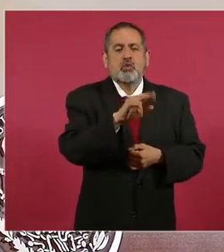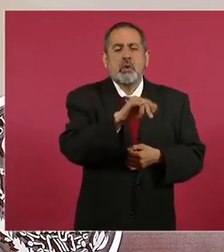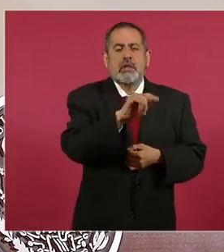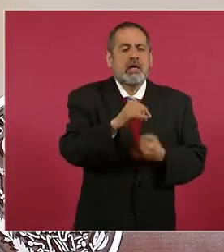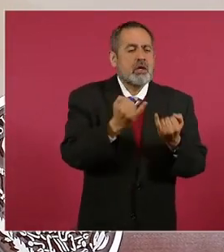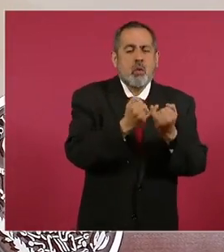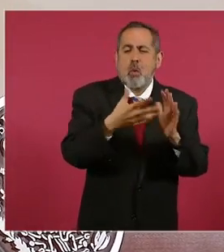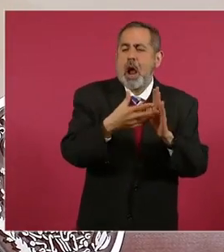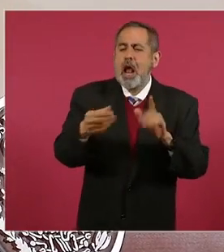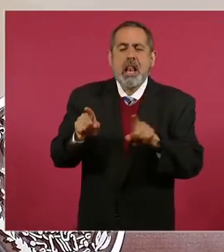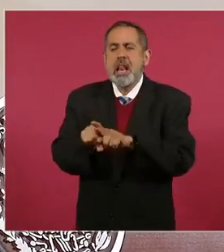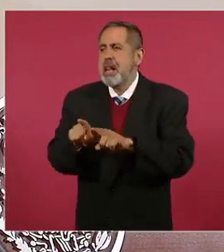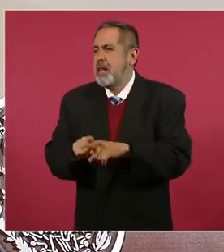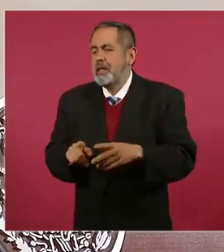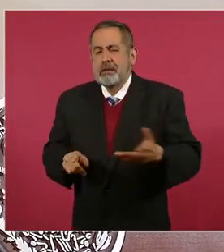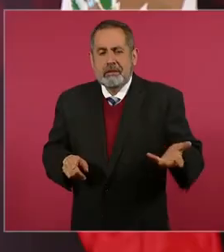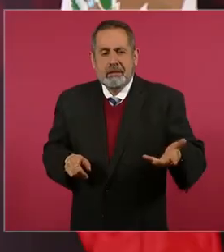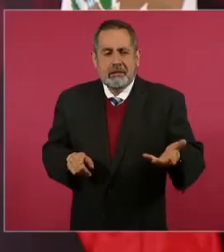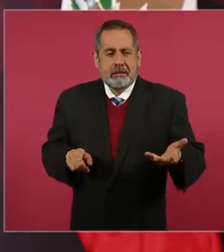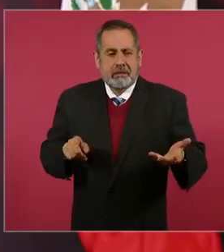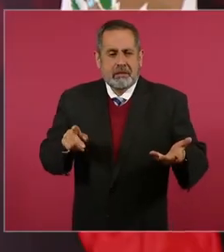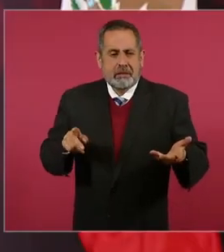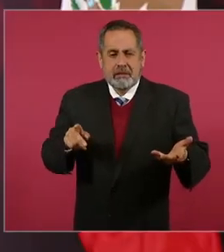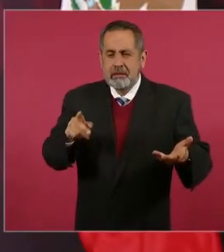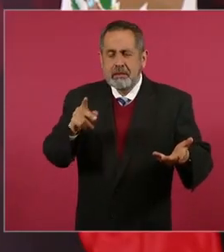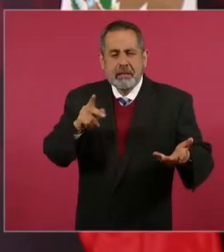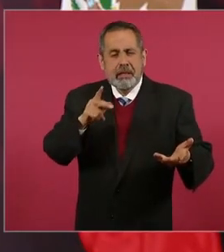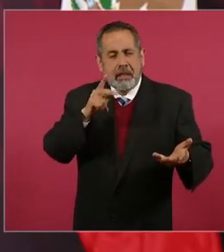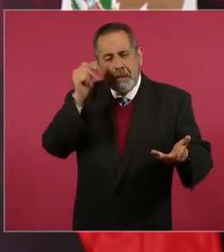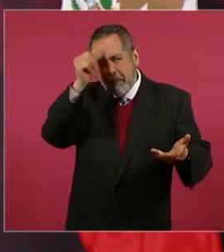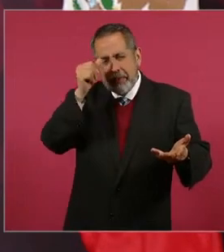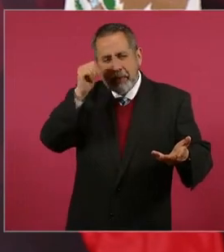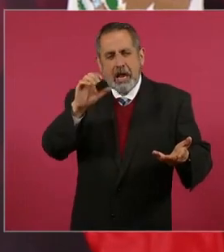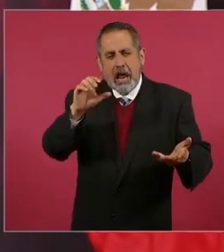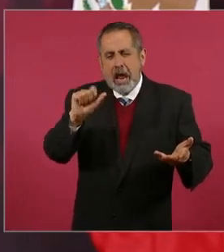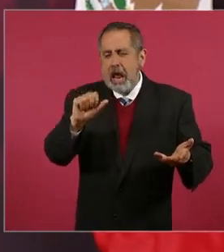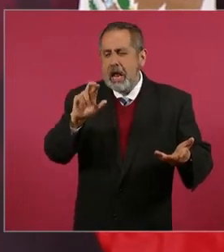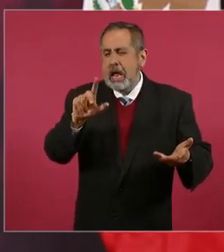no sé, como mi padre Carlitos,